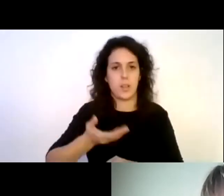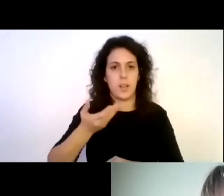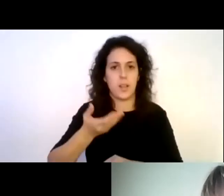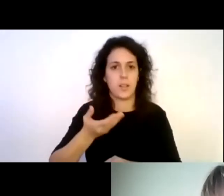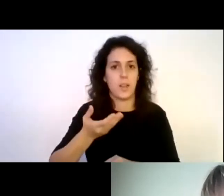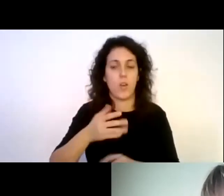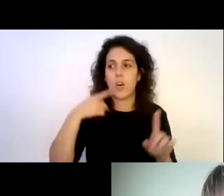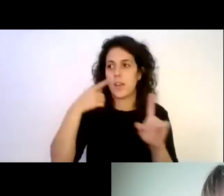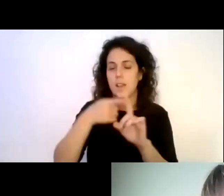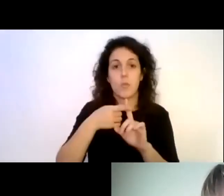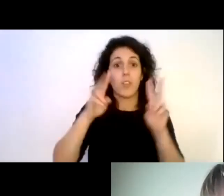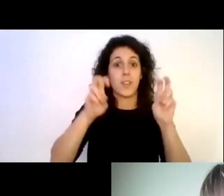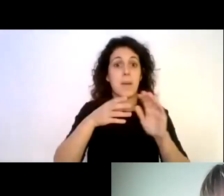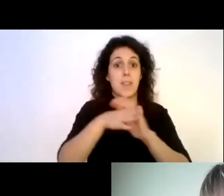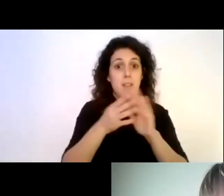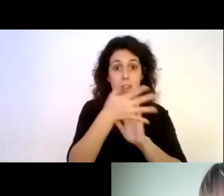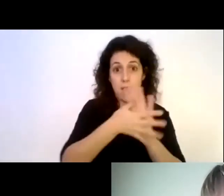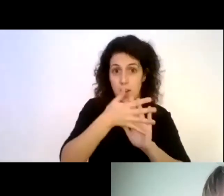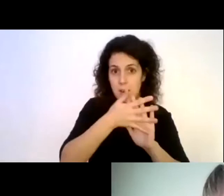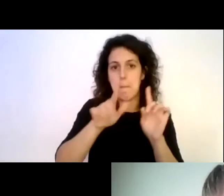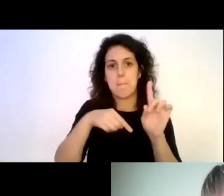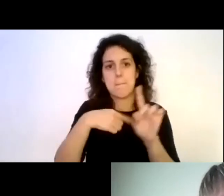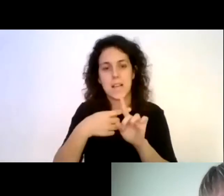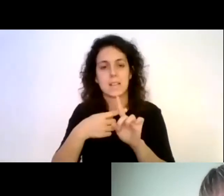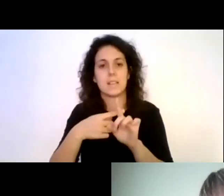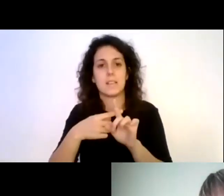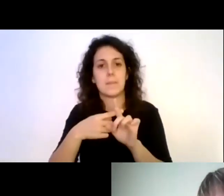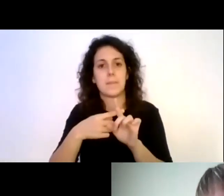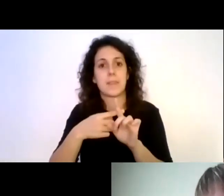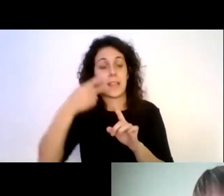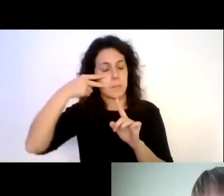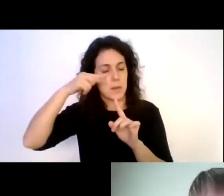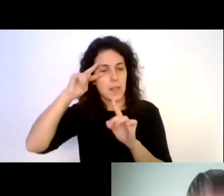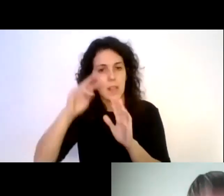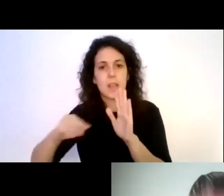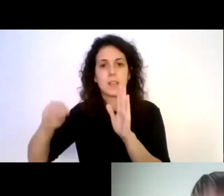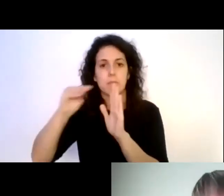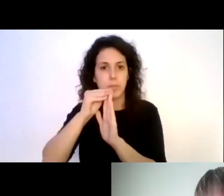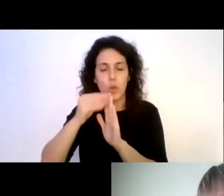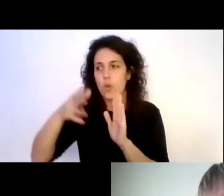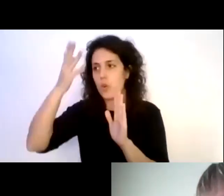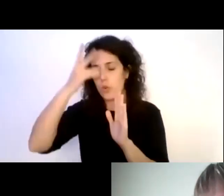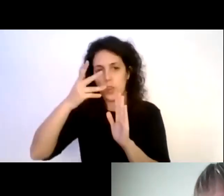para, no solo para hablar de accesibilidad, sino para implementar las experiencias, el conocimiento,